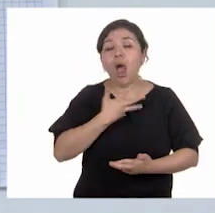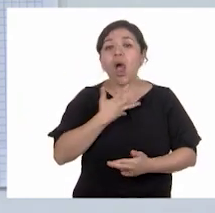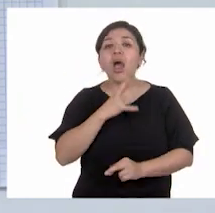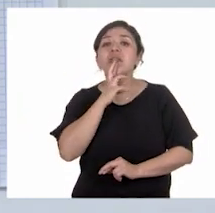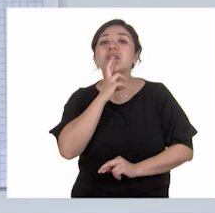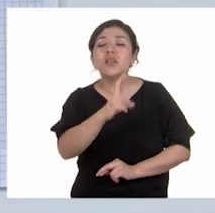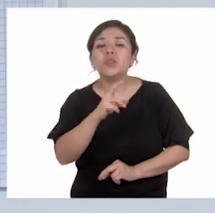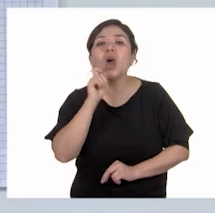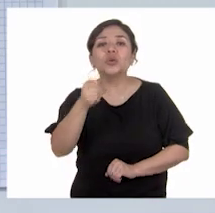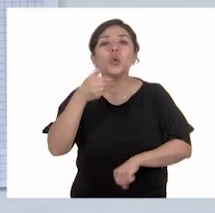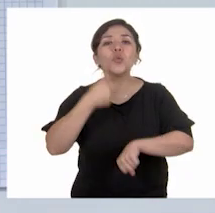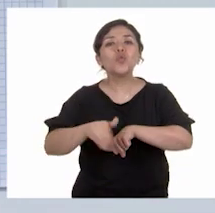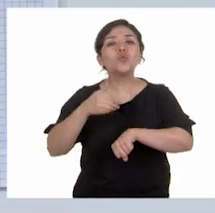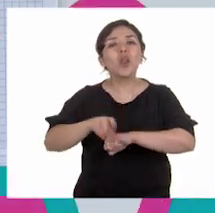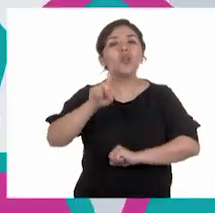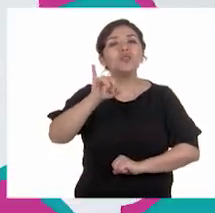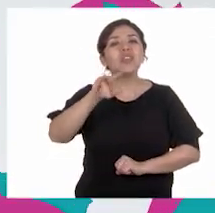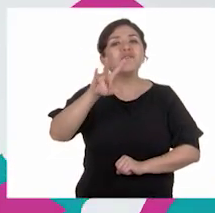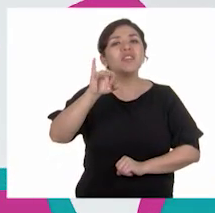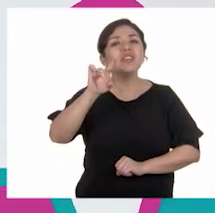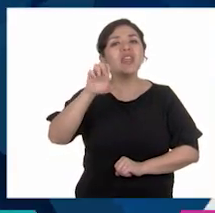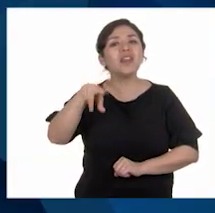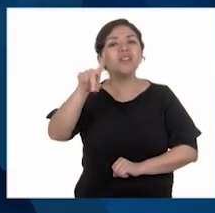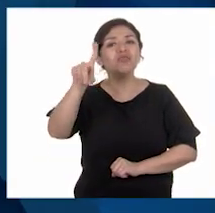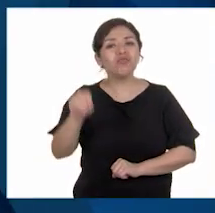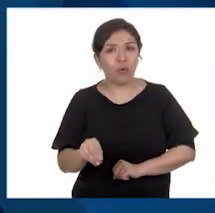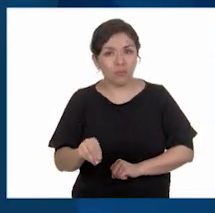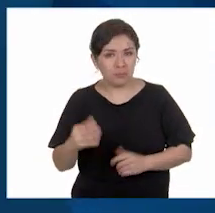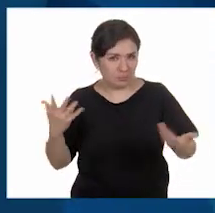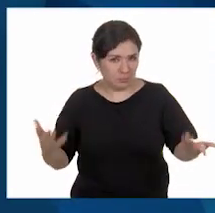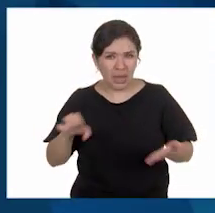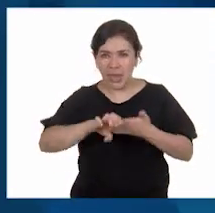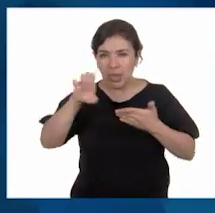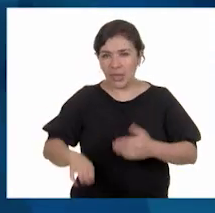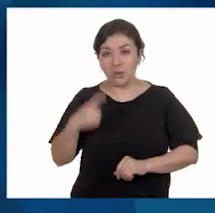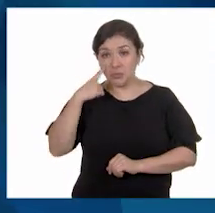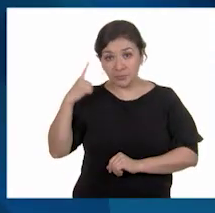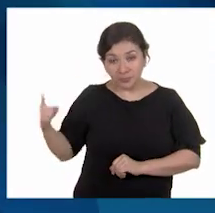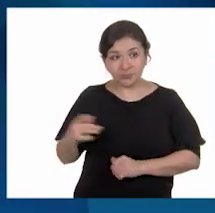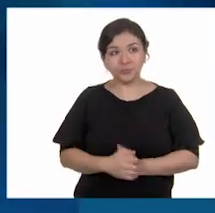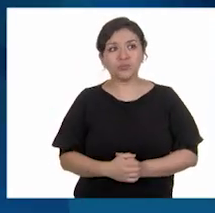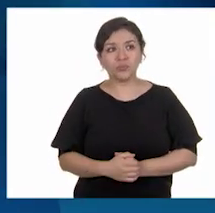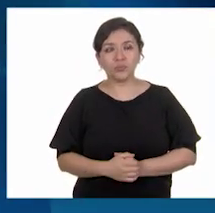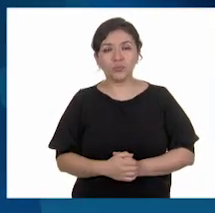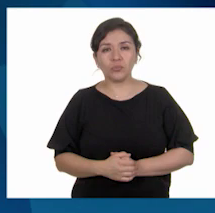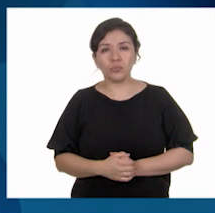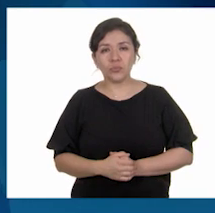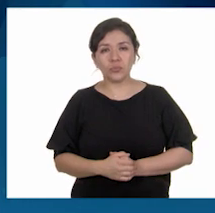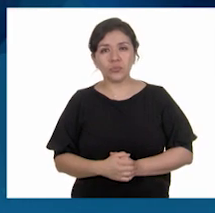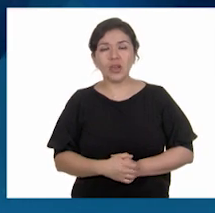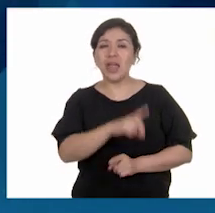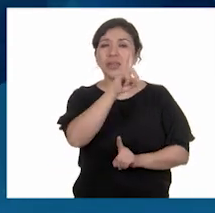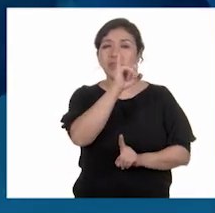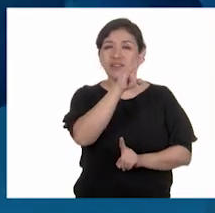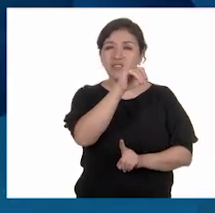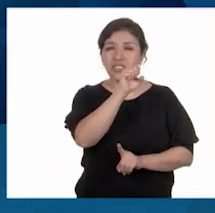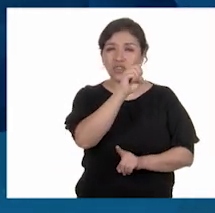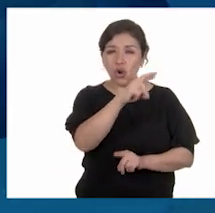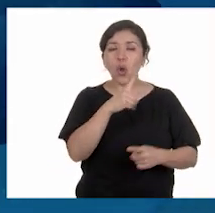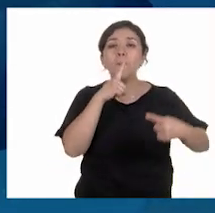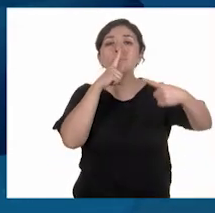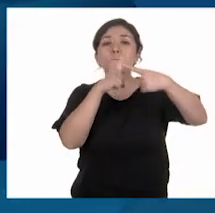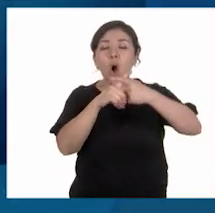igual el dividendo. Es decir, si yo multiplico divisor por cociente